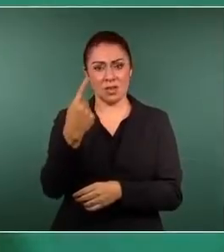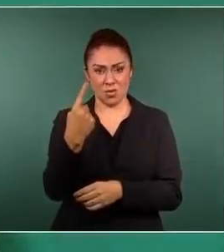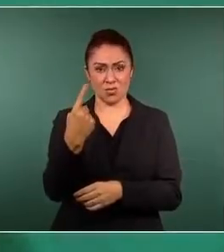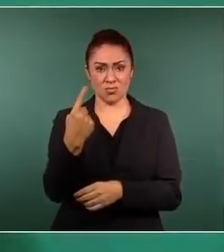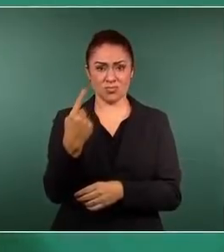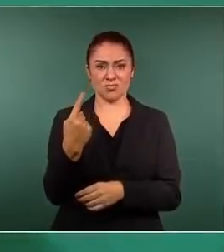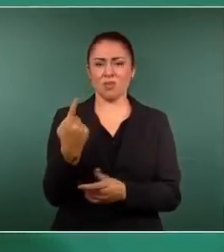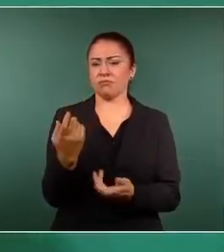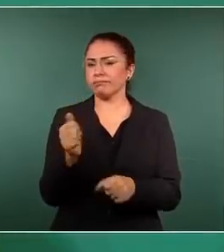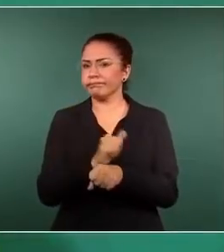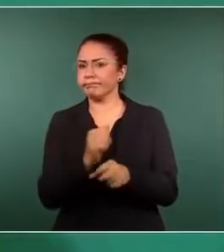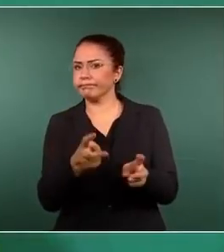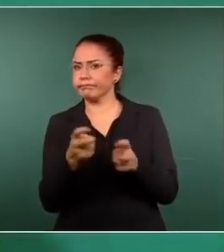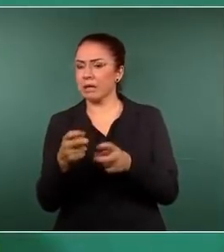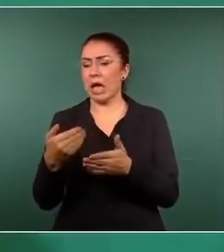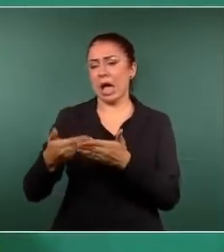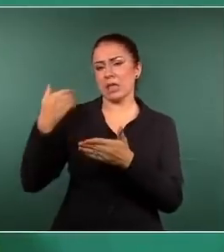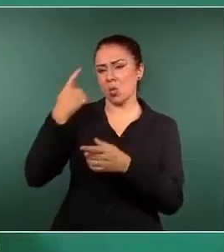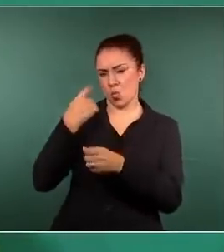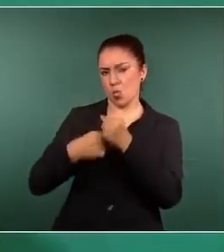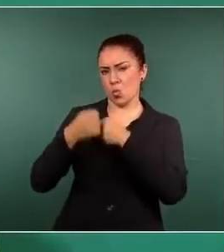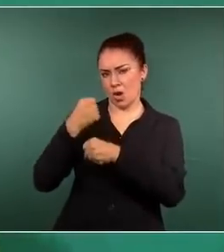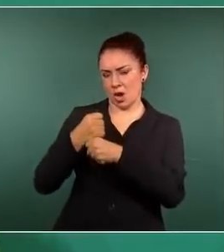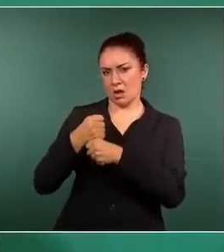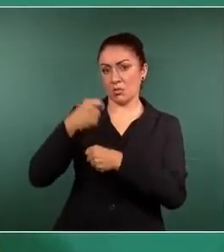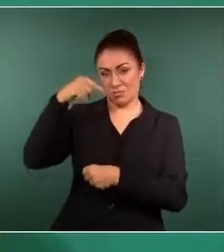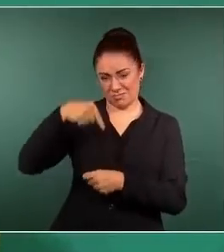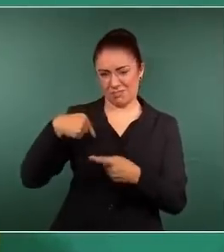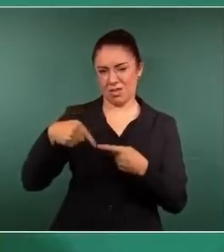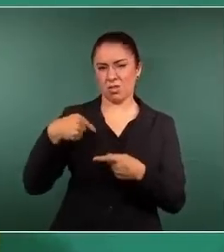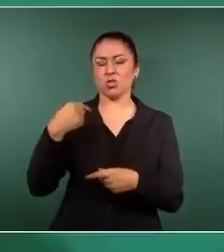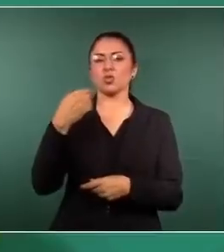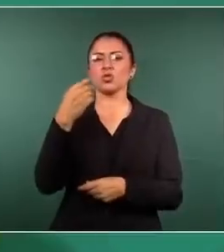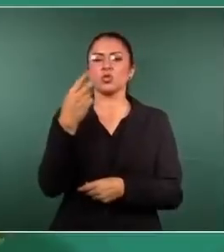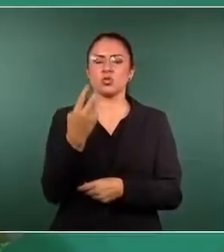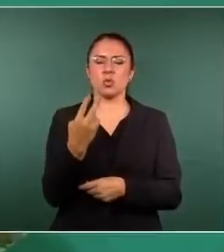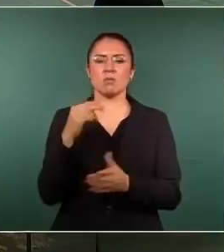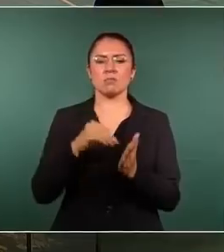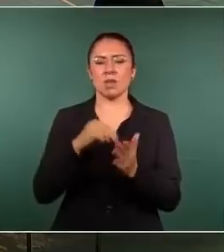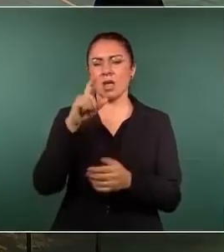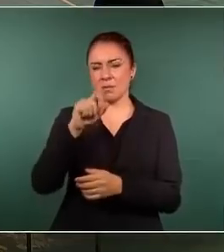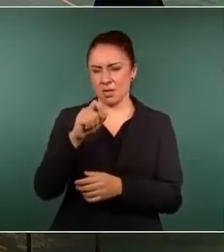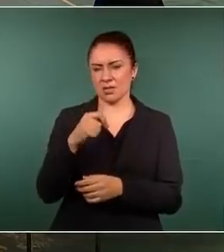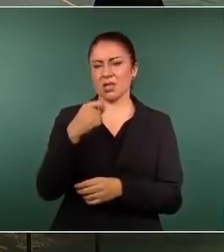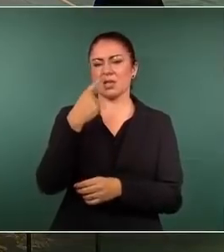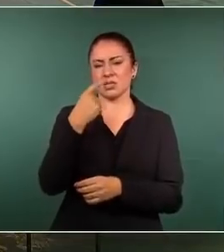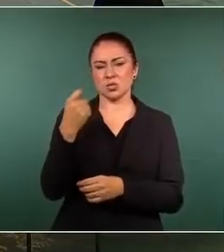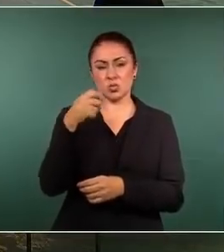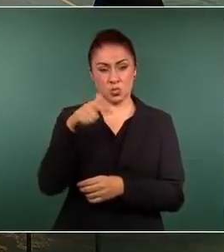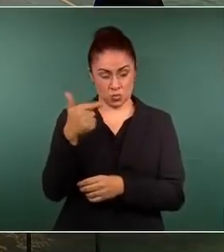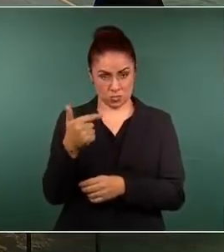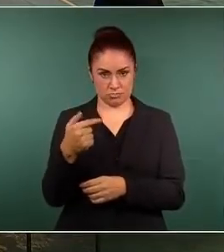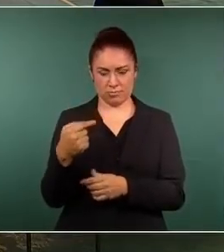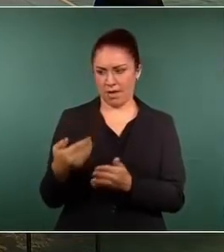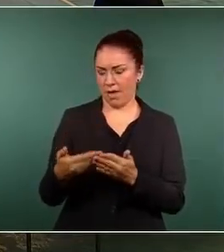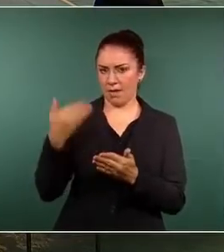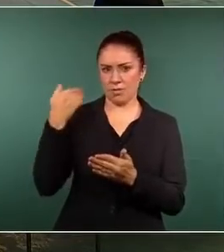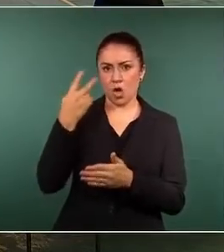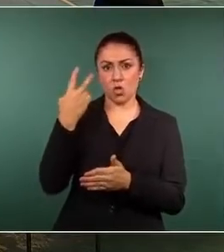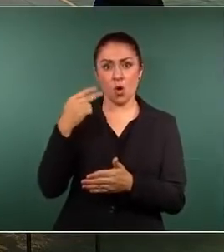pasado y 112 en este año y si comparamos con el 2018 que